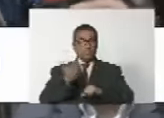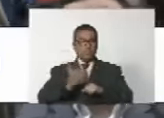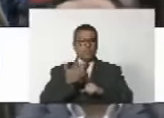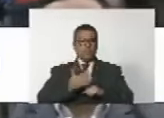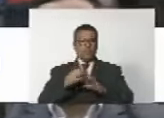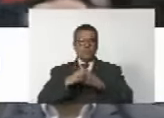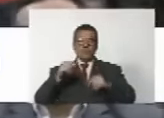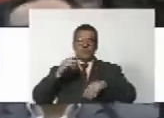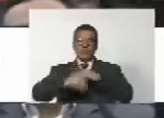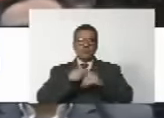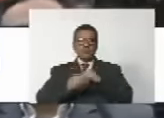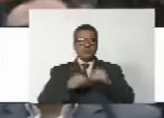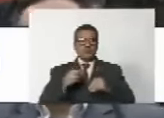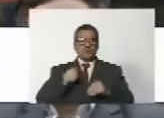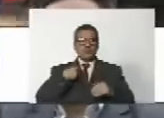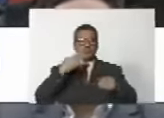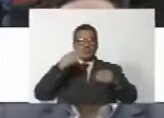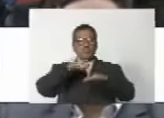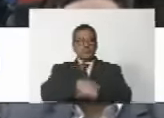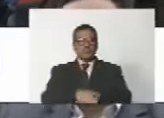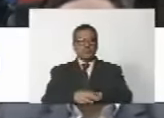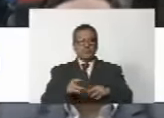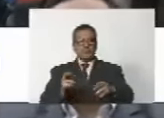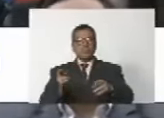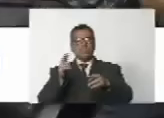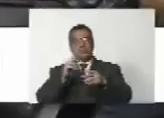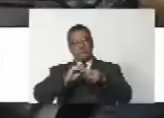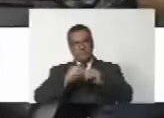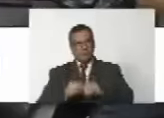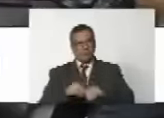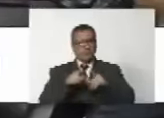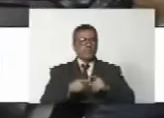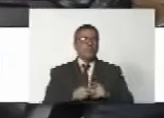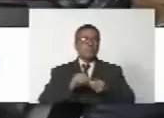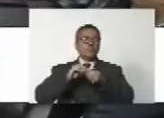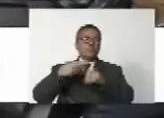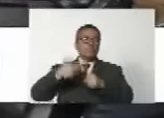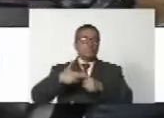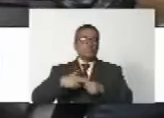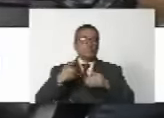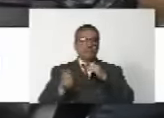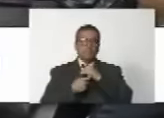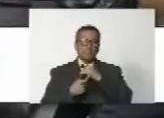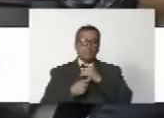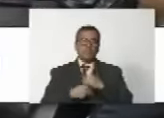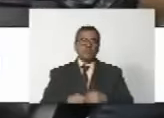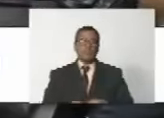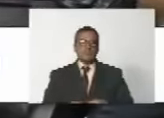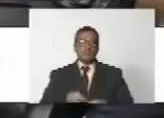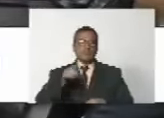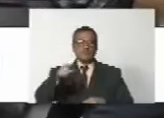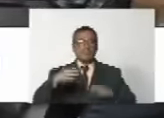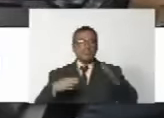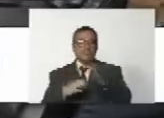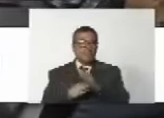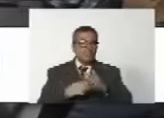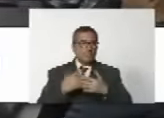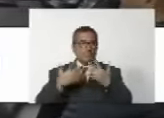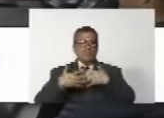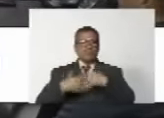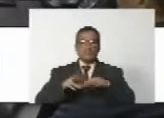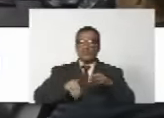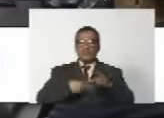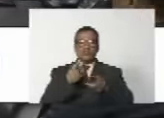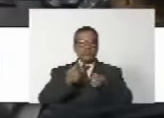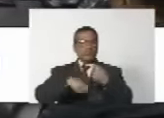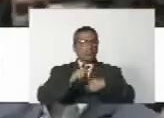las sanciones, a no tener acceso de repuesto, de renovación tecnológica, al estar bloqueada su empresa y no